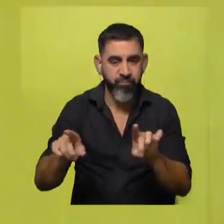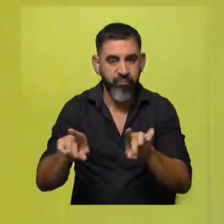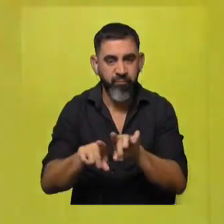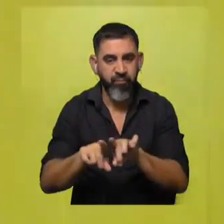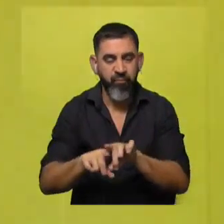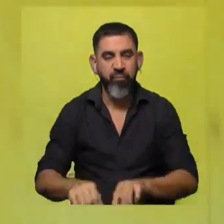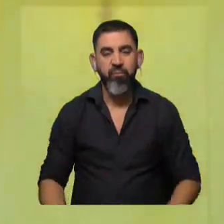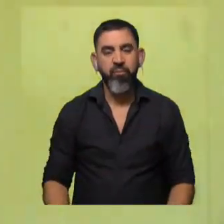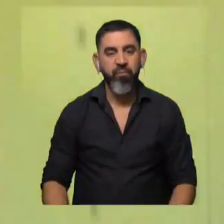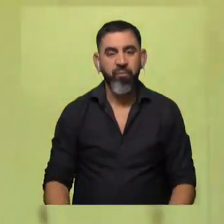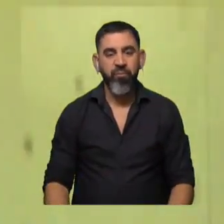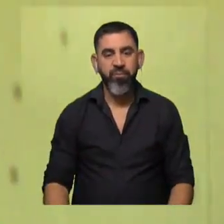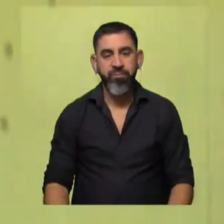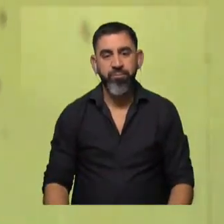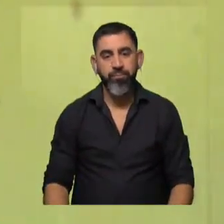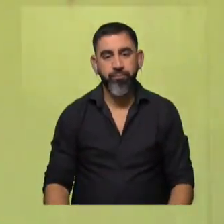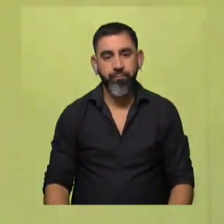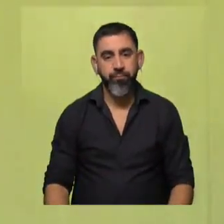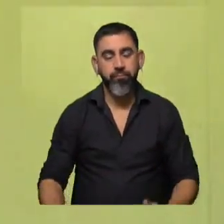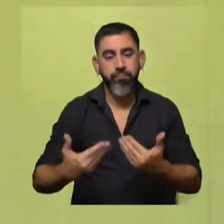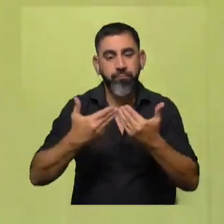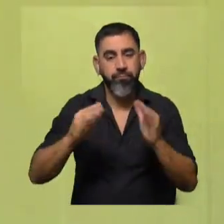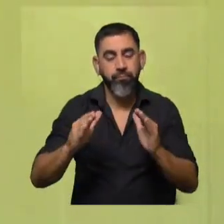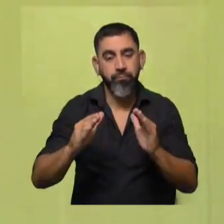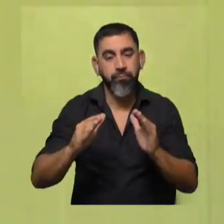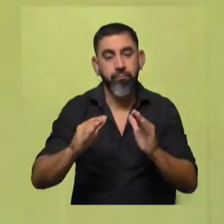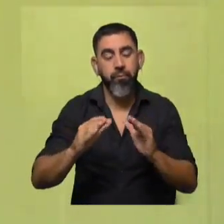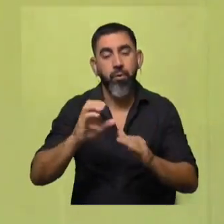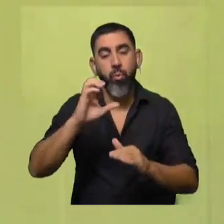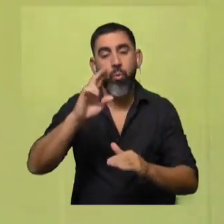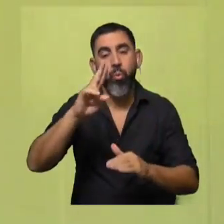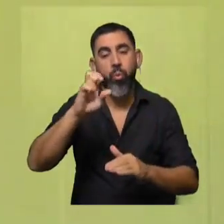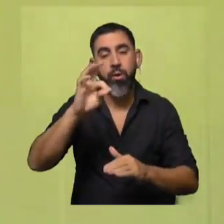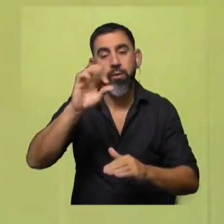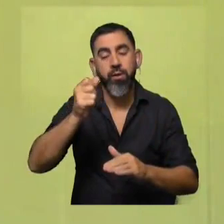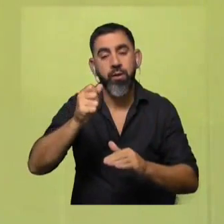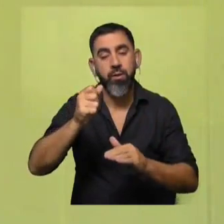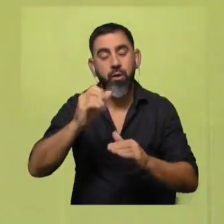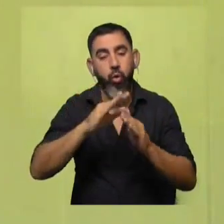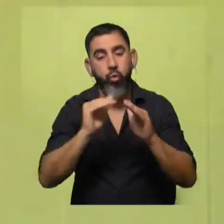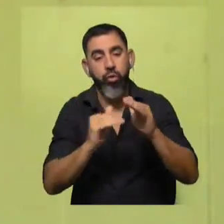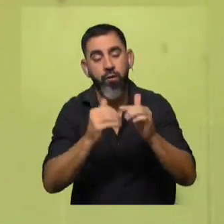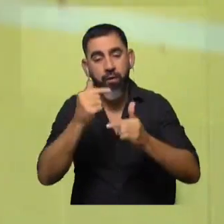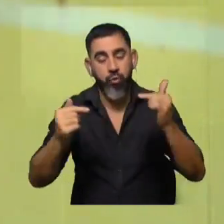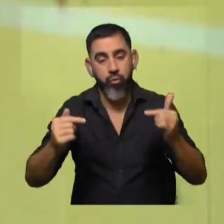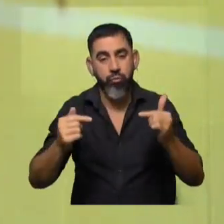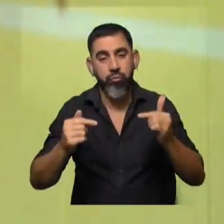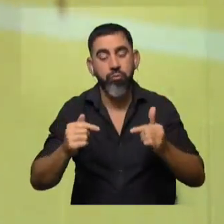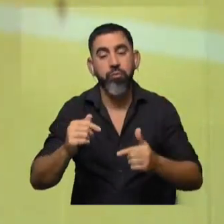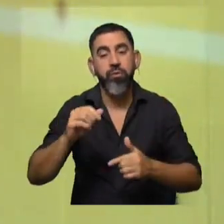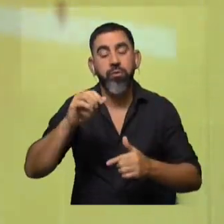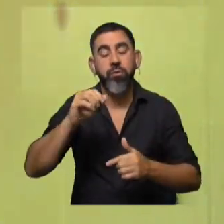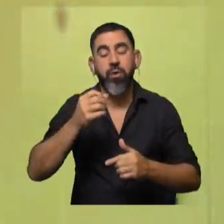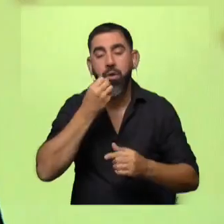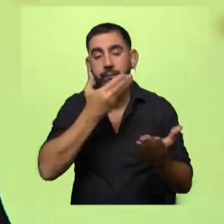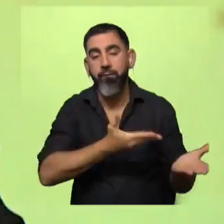trabaja mucho en ese sentido. Se acaba de inaugurar el repositorio Luisa Cuesta y sobre eso vamos a conversar. Lorena Echeverri, bienvenida a